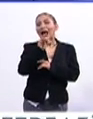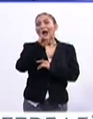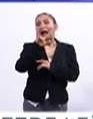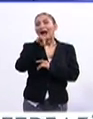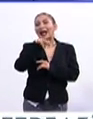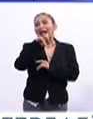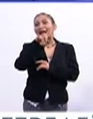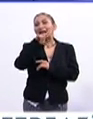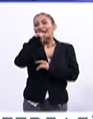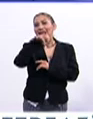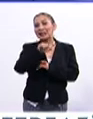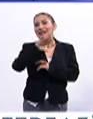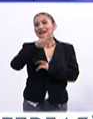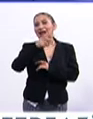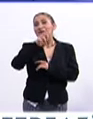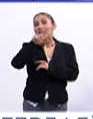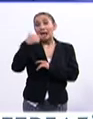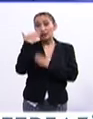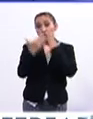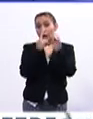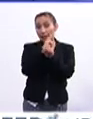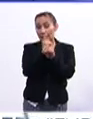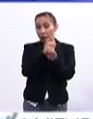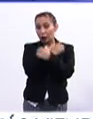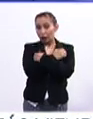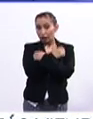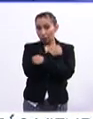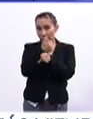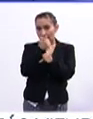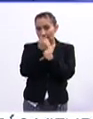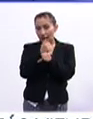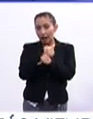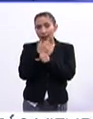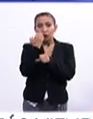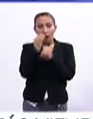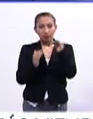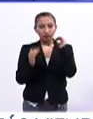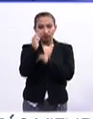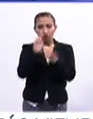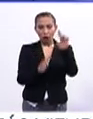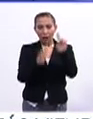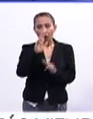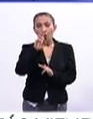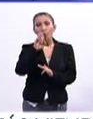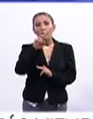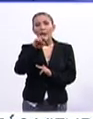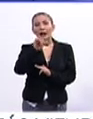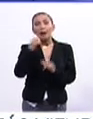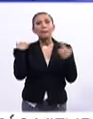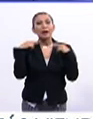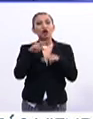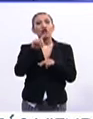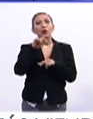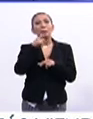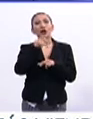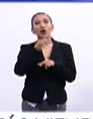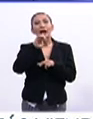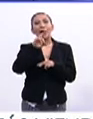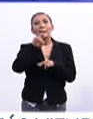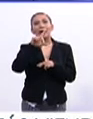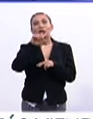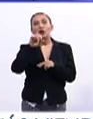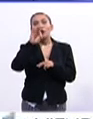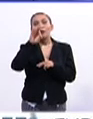Chávez Chavira. Ella está cursando la licenciatura en Educación Primaria en la Benemérita Escuela Normal Urbana Profesor Domingo Carballo,